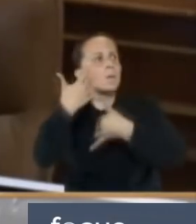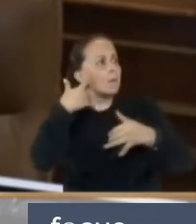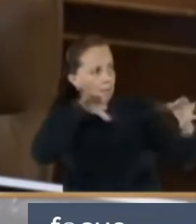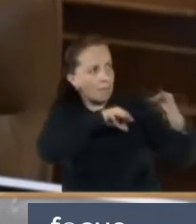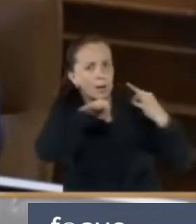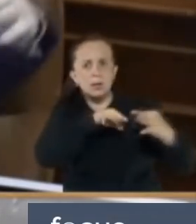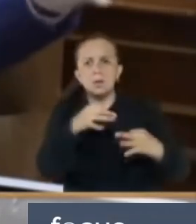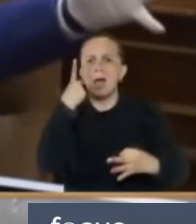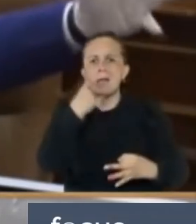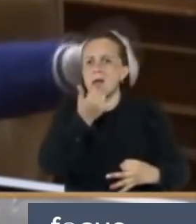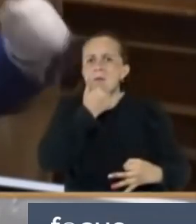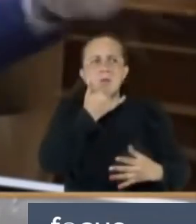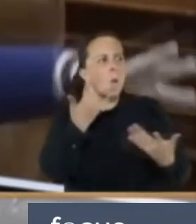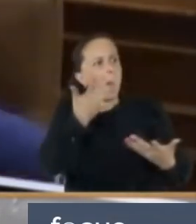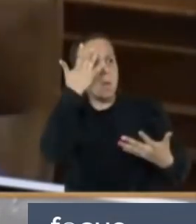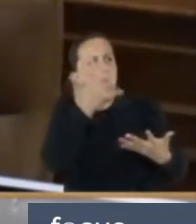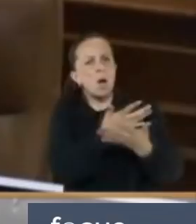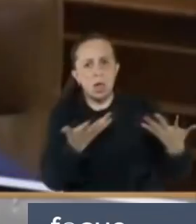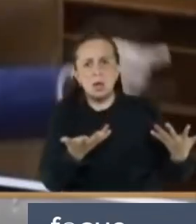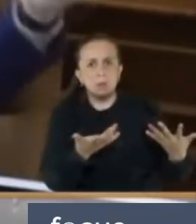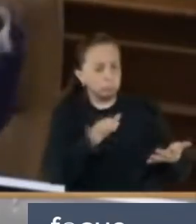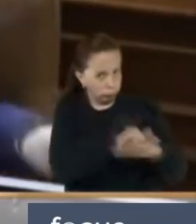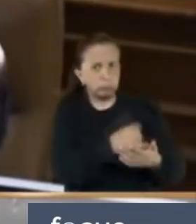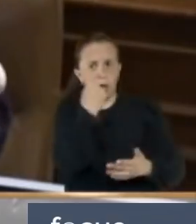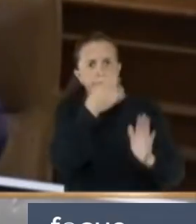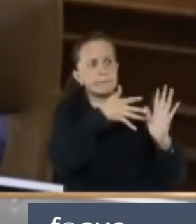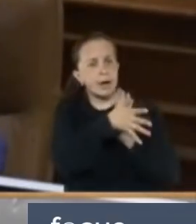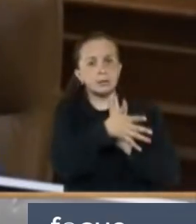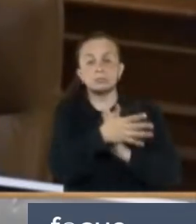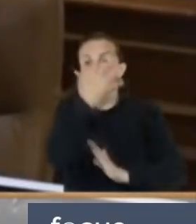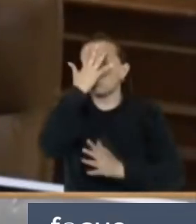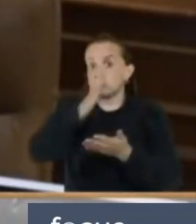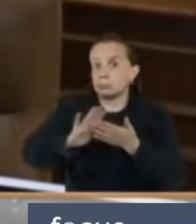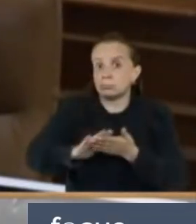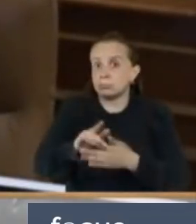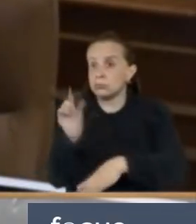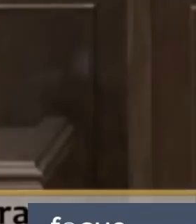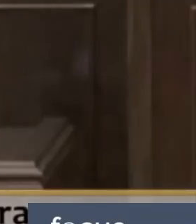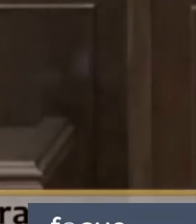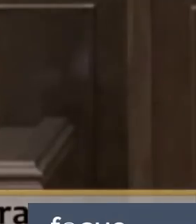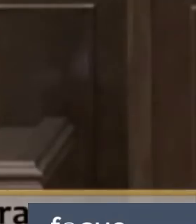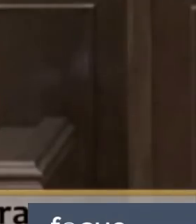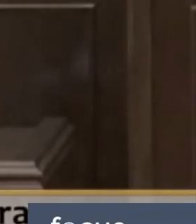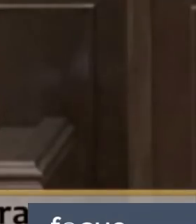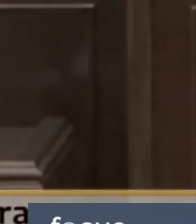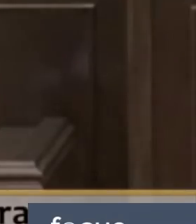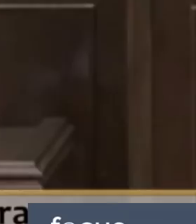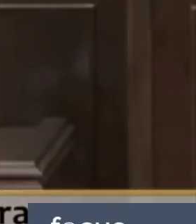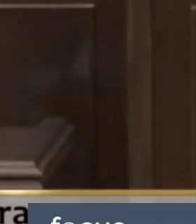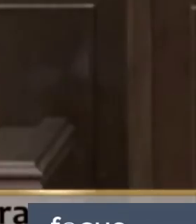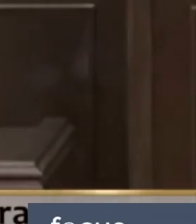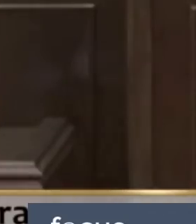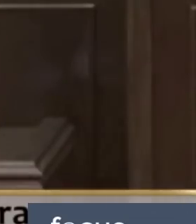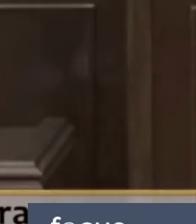hizo. Muchas gracias. Y si alguien ofendí, discúlpeme, pero volvería a repetir lo que he dicho. Horas después de esta